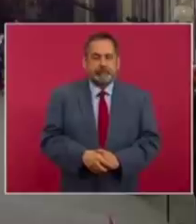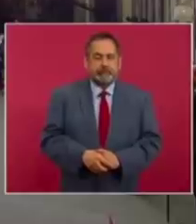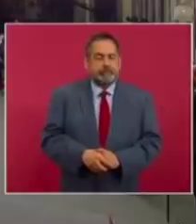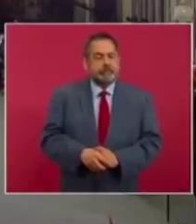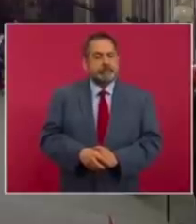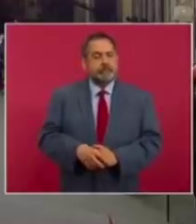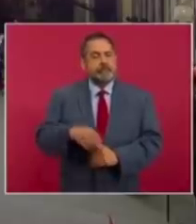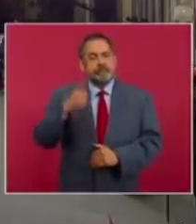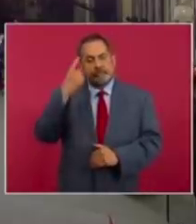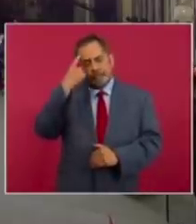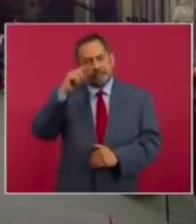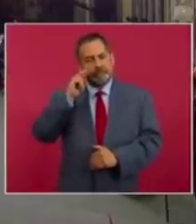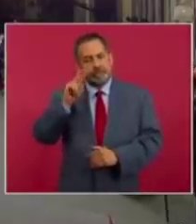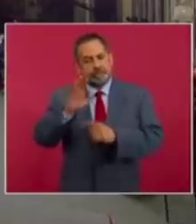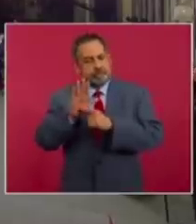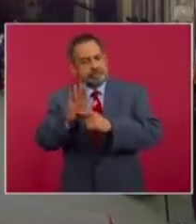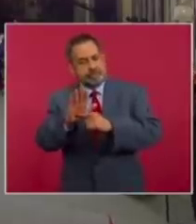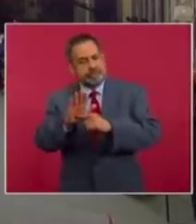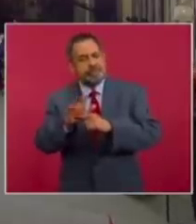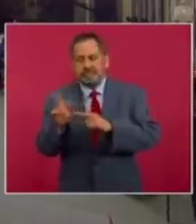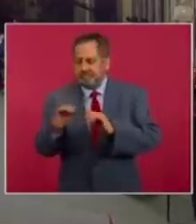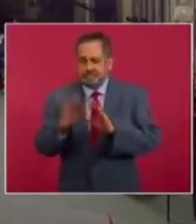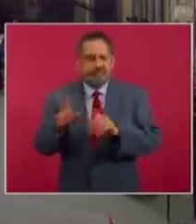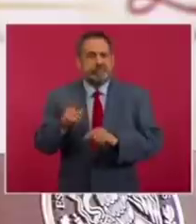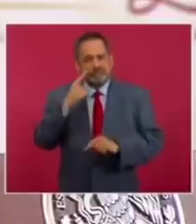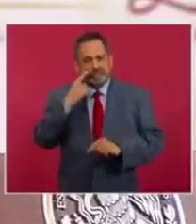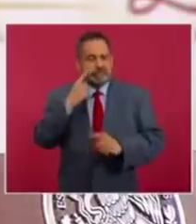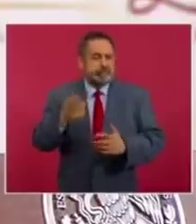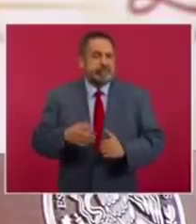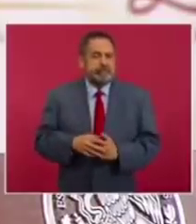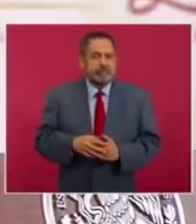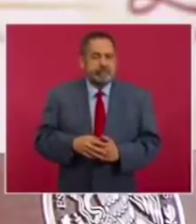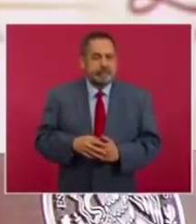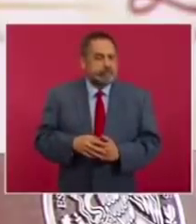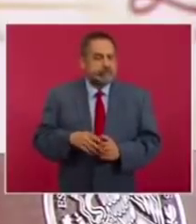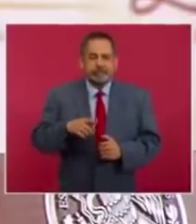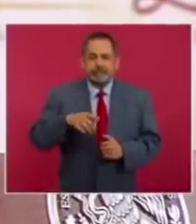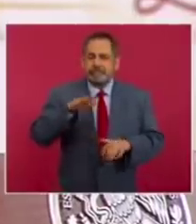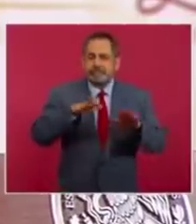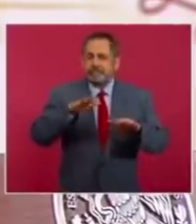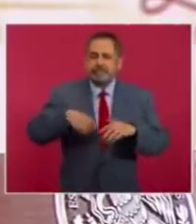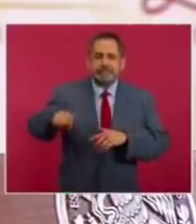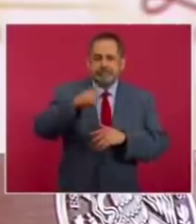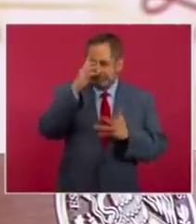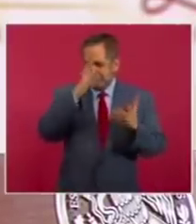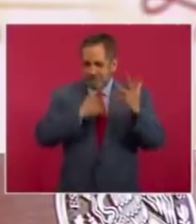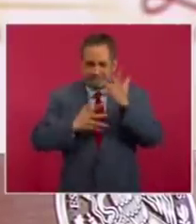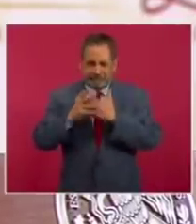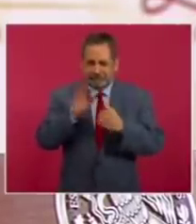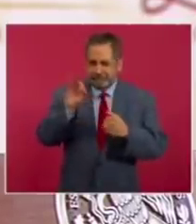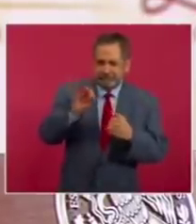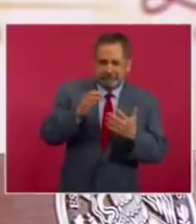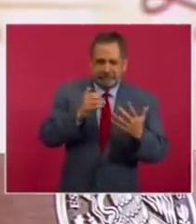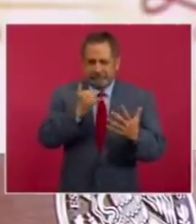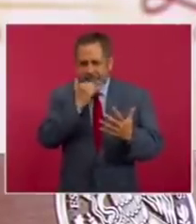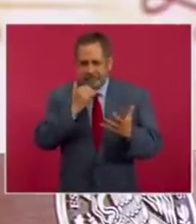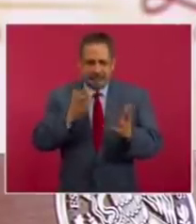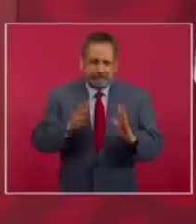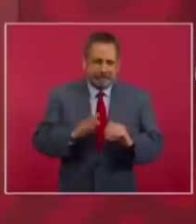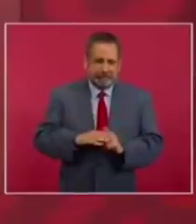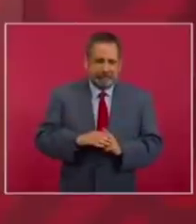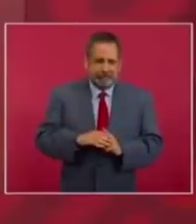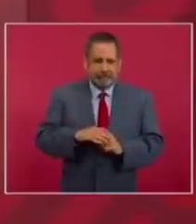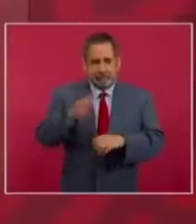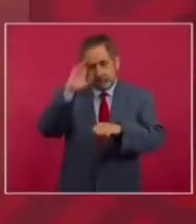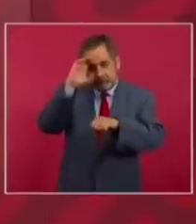Para que se vea el nivel, porque se confunde, o suele confundirse,